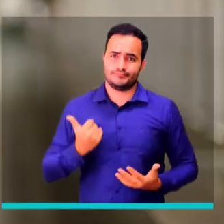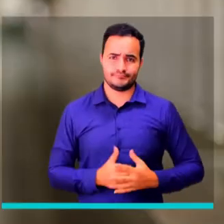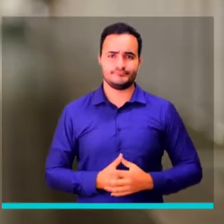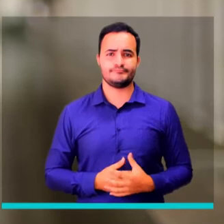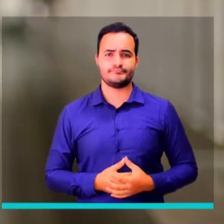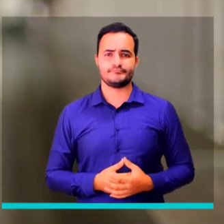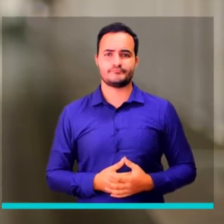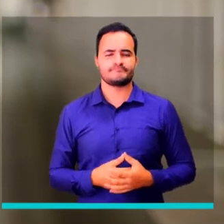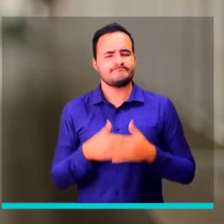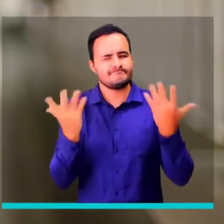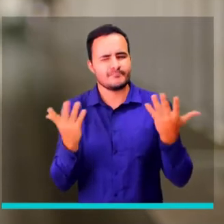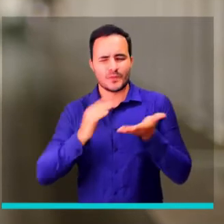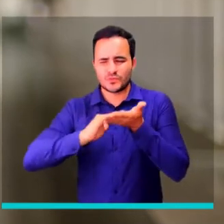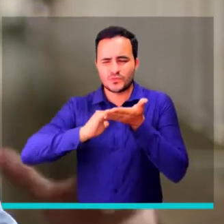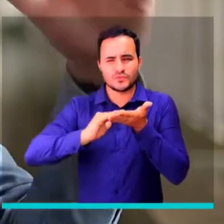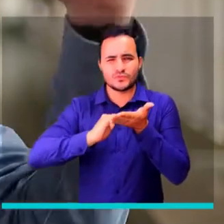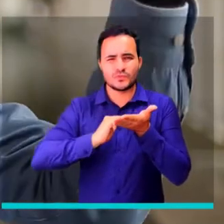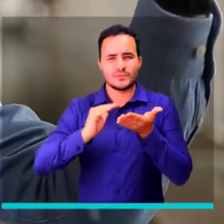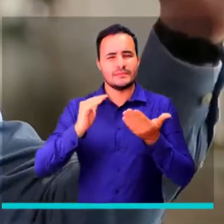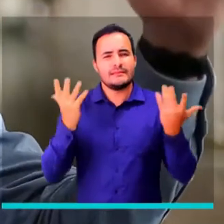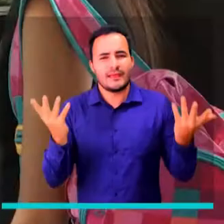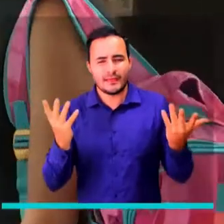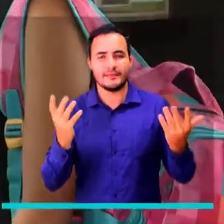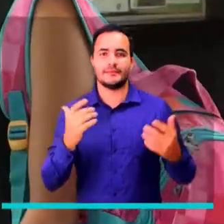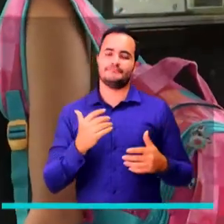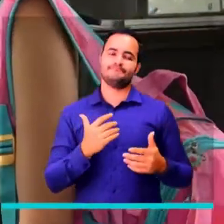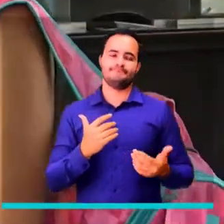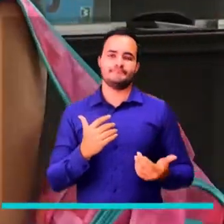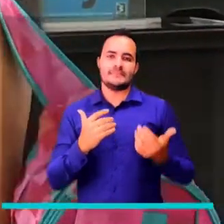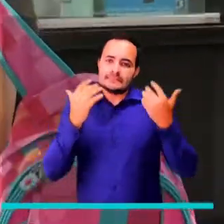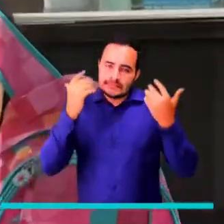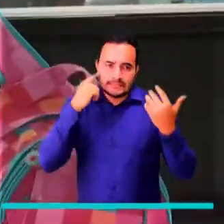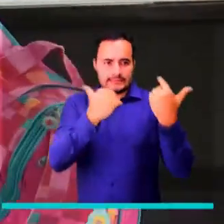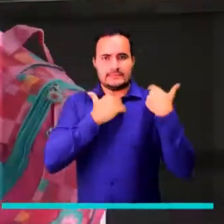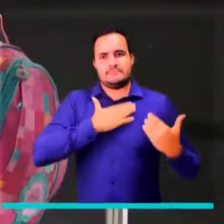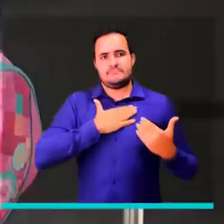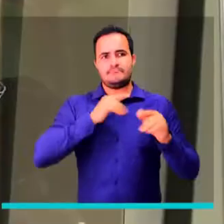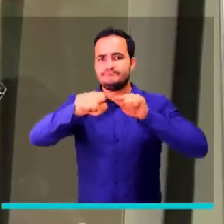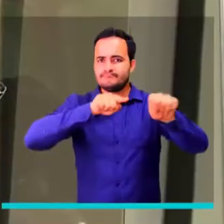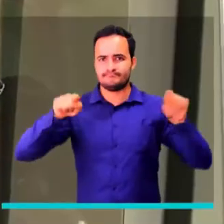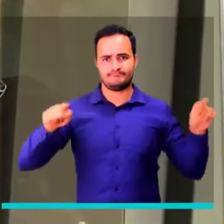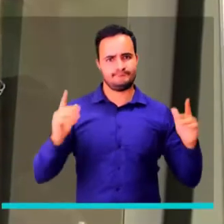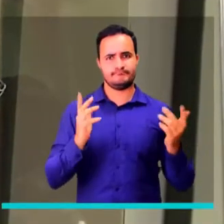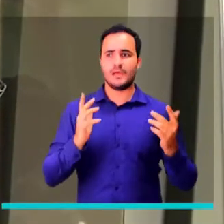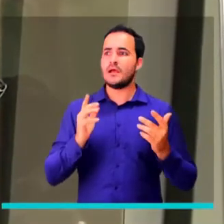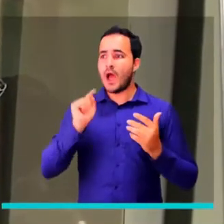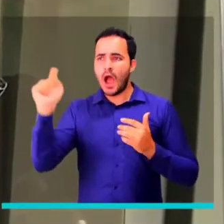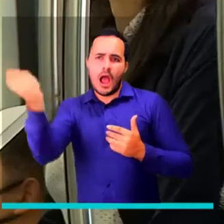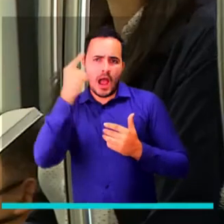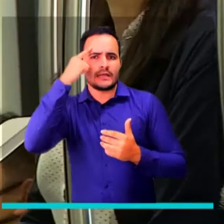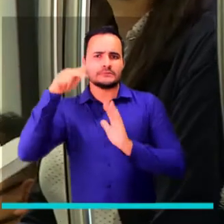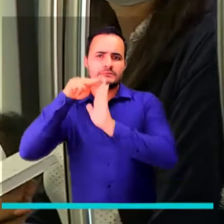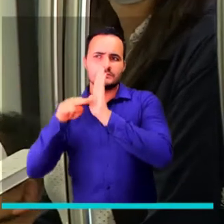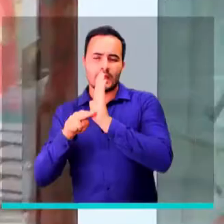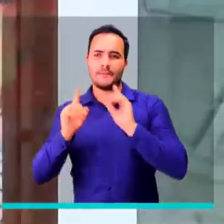Entonces, gran parte de la solución pasa por nuestros líderes, pero también pasa por nosotros. Volver esto un hábito, que